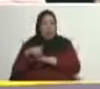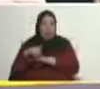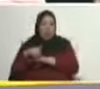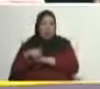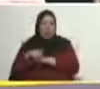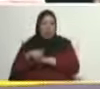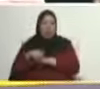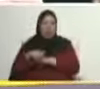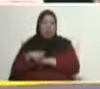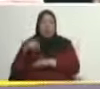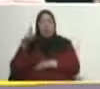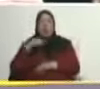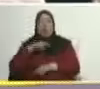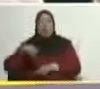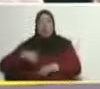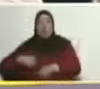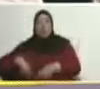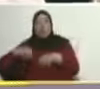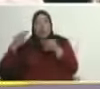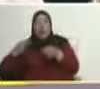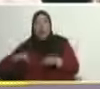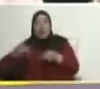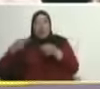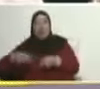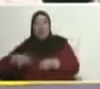Tenemos entonces los recursos naturales.